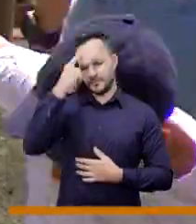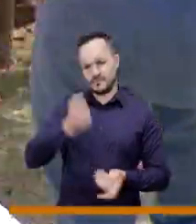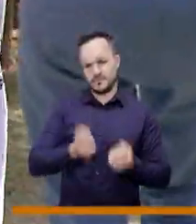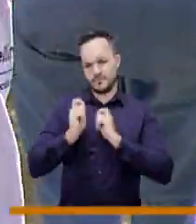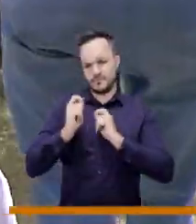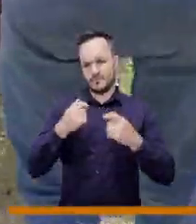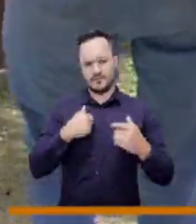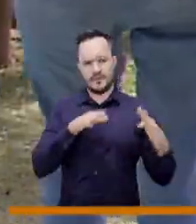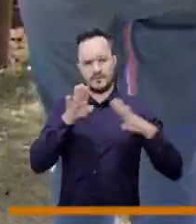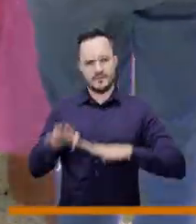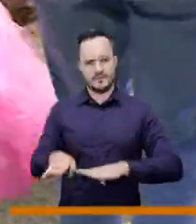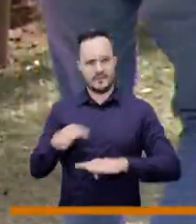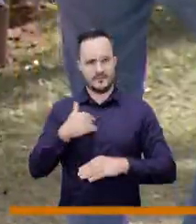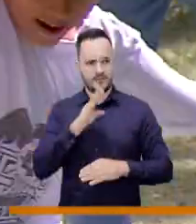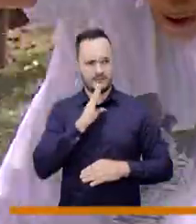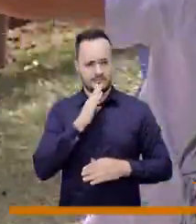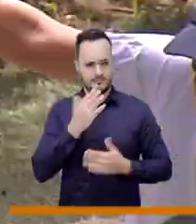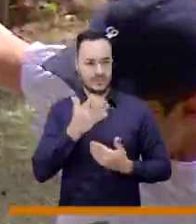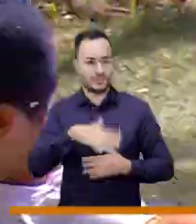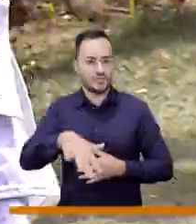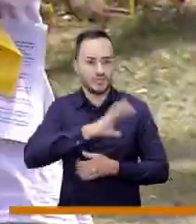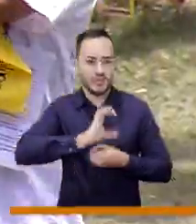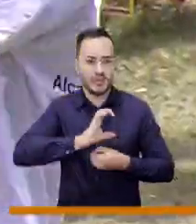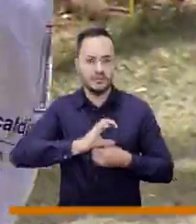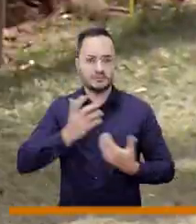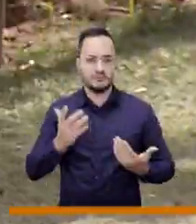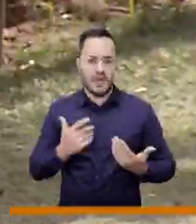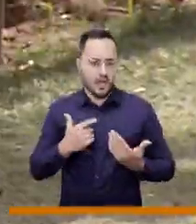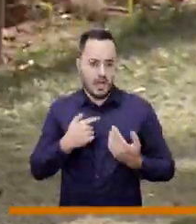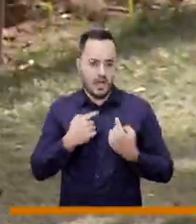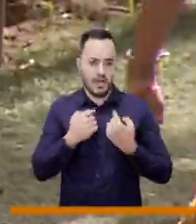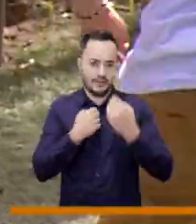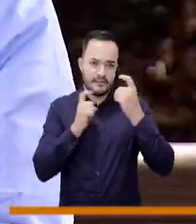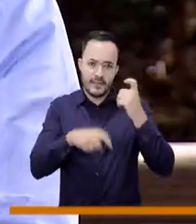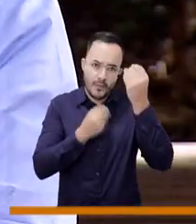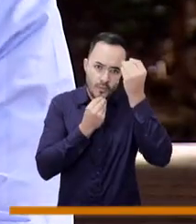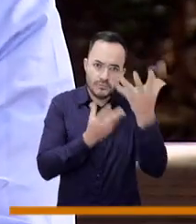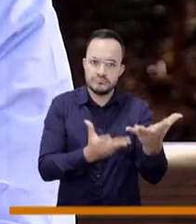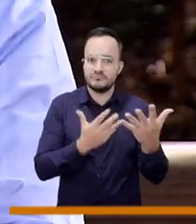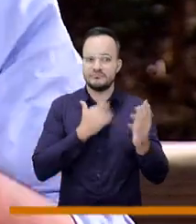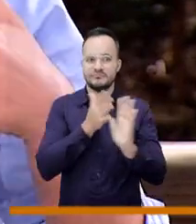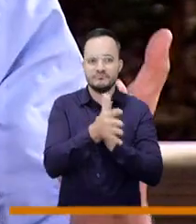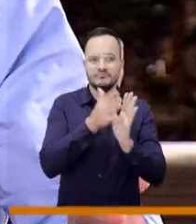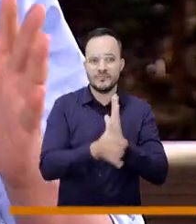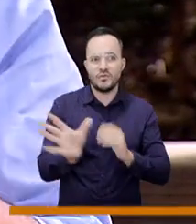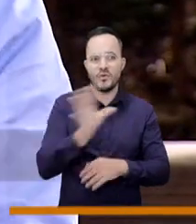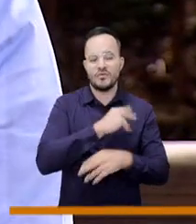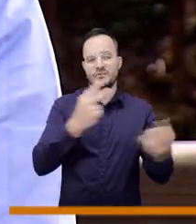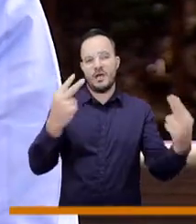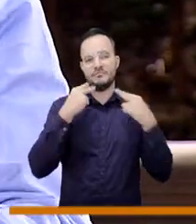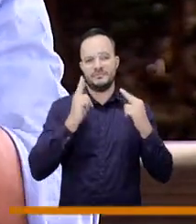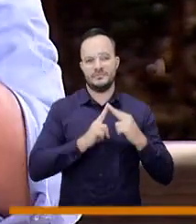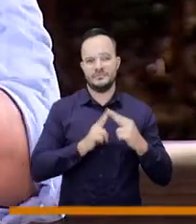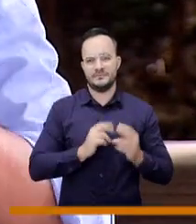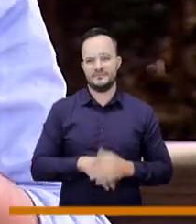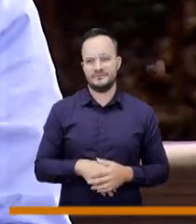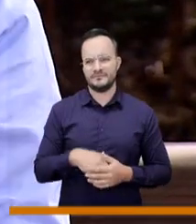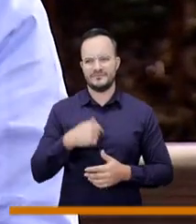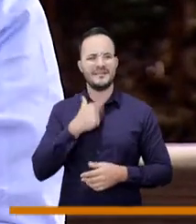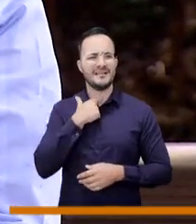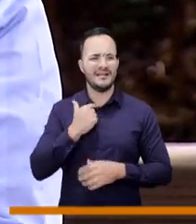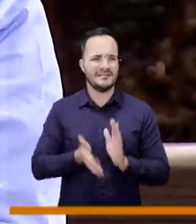Si trabajo para la ciudad, trabajo para ustedes. A mí me gusta salir a rendir cuentas, a mí me gusta salir a la calle.